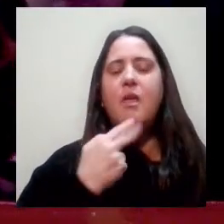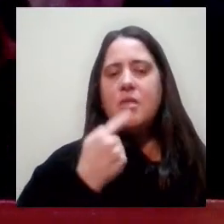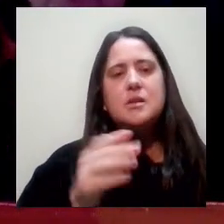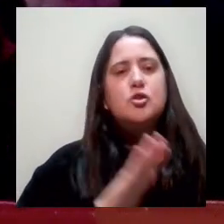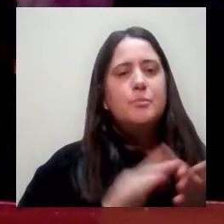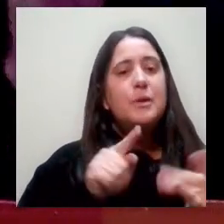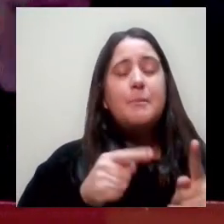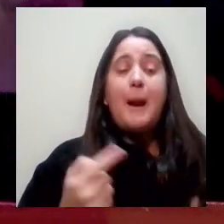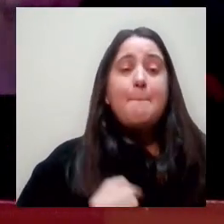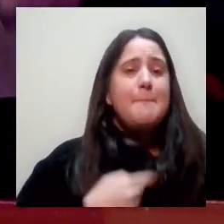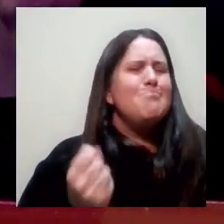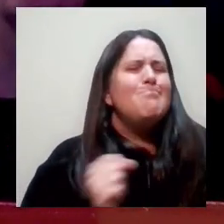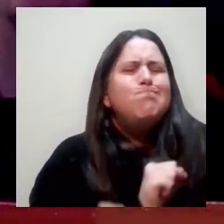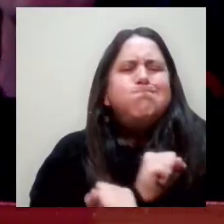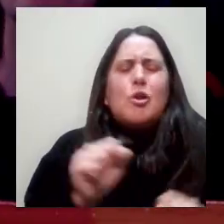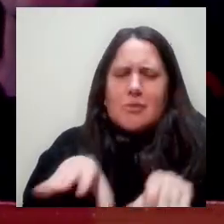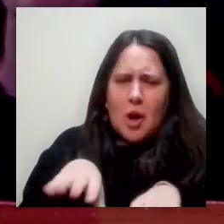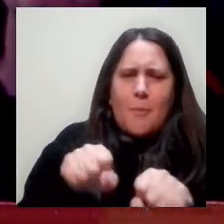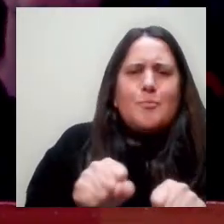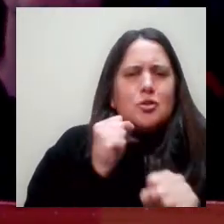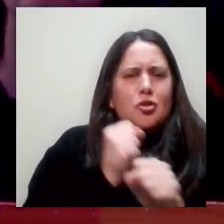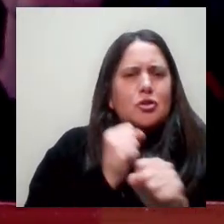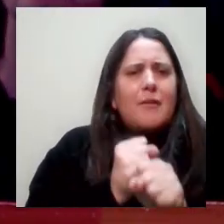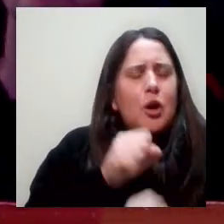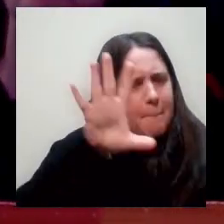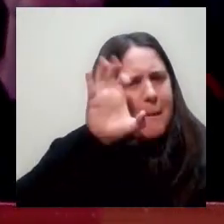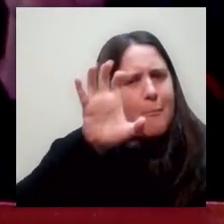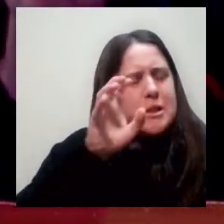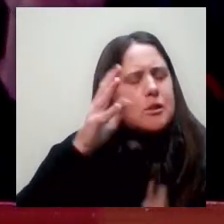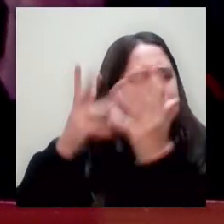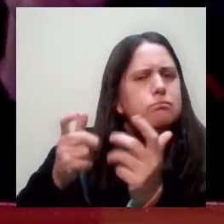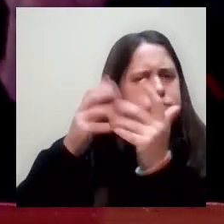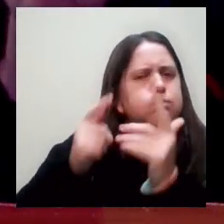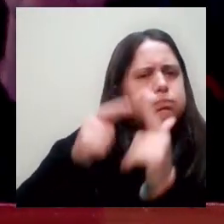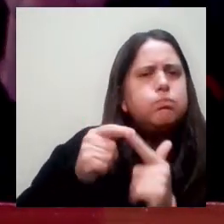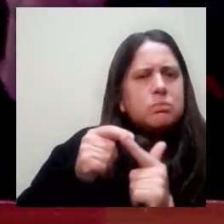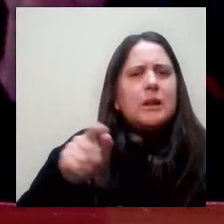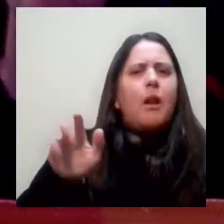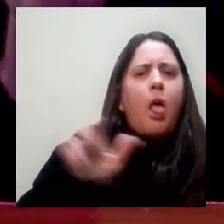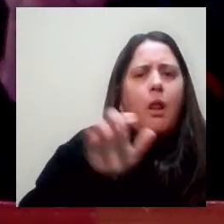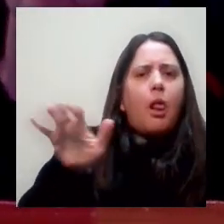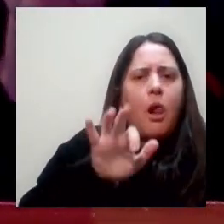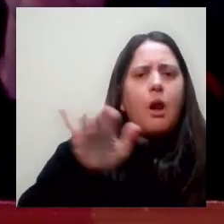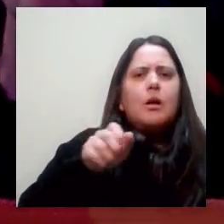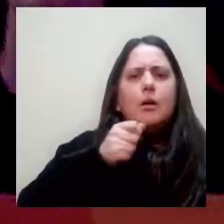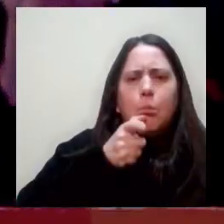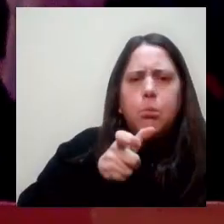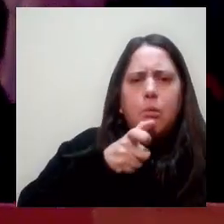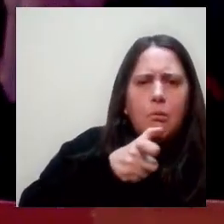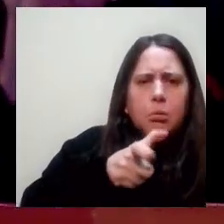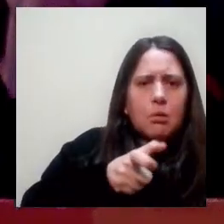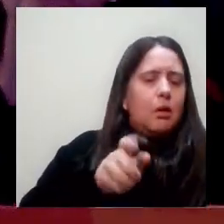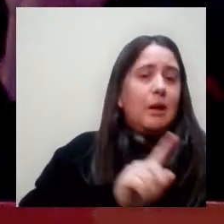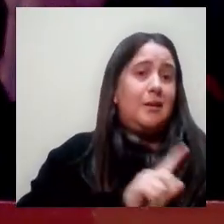sería imposible comprometerme en un trabajo de memorización mecánica de Babe Bibobú y del Ale Lilolú. De allí que tampoco